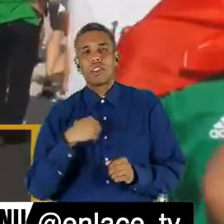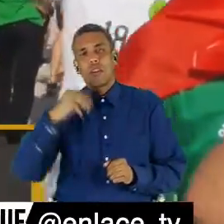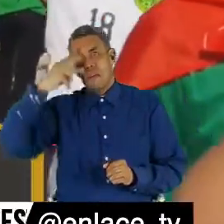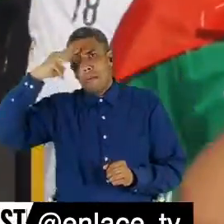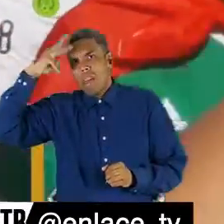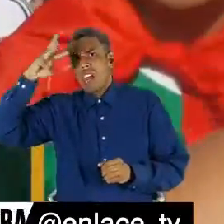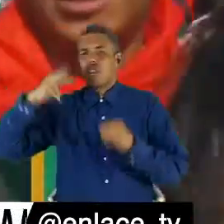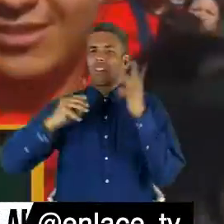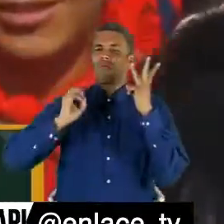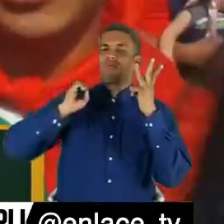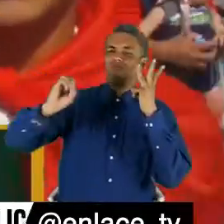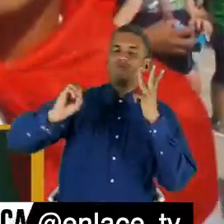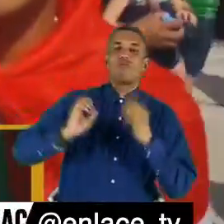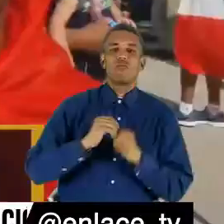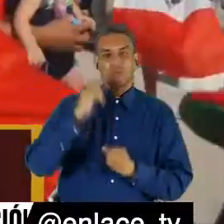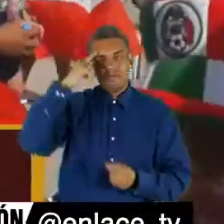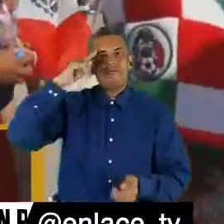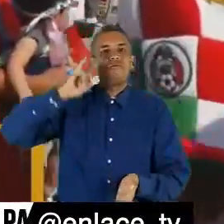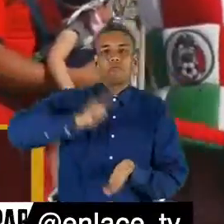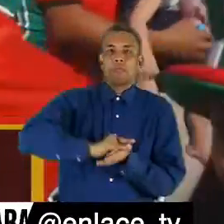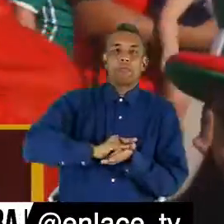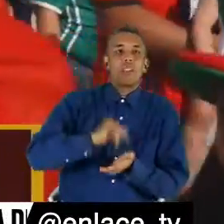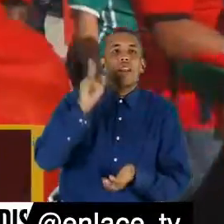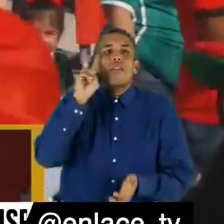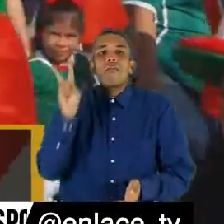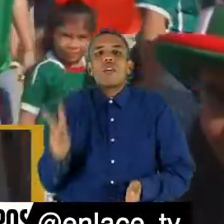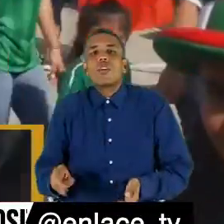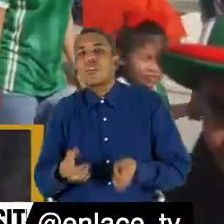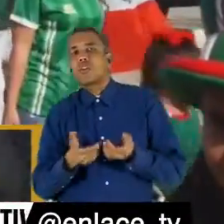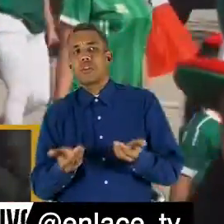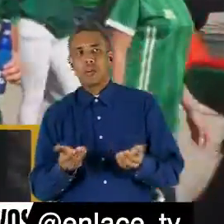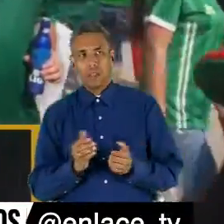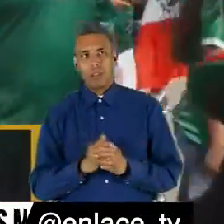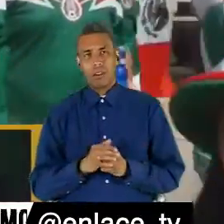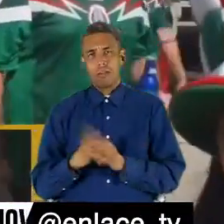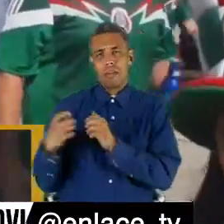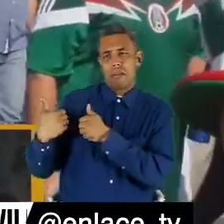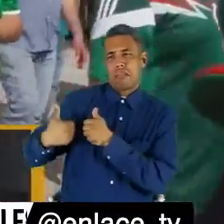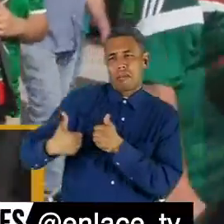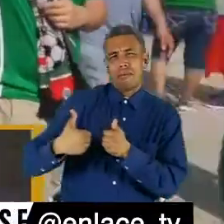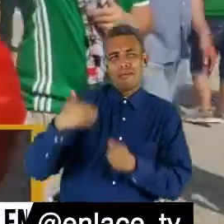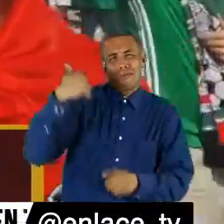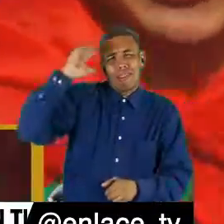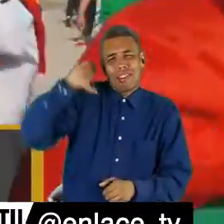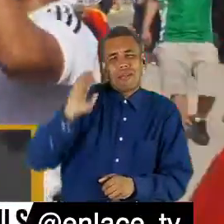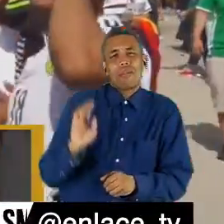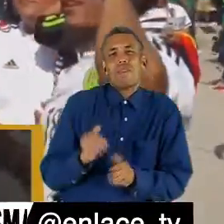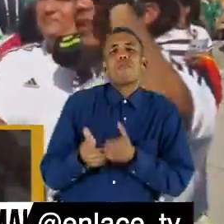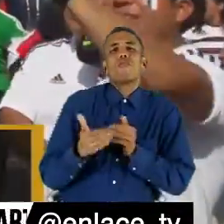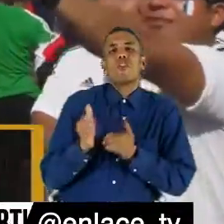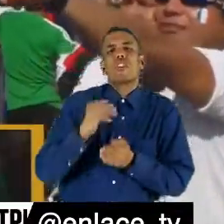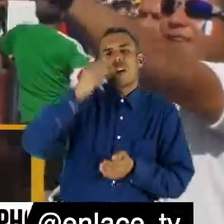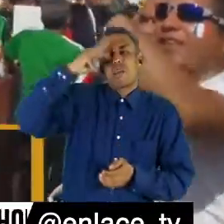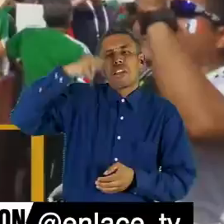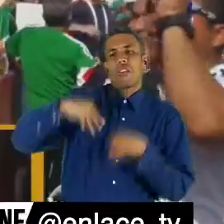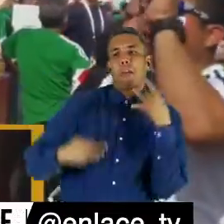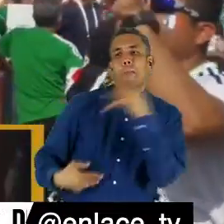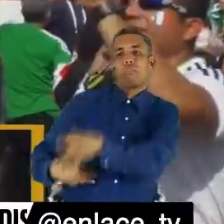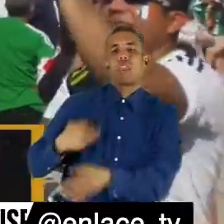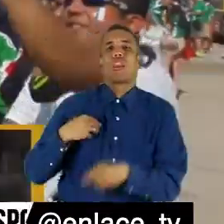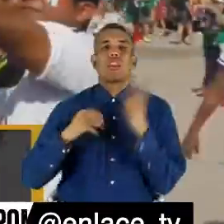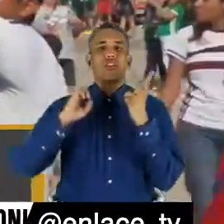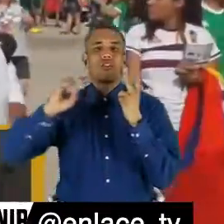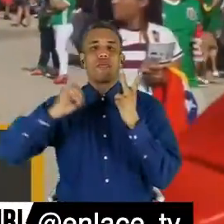3-0. ¿Y cómo ven al rival? ¿Cómo ven a Venezuela? Viene bien, pero México va a ganar 2-0. Gol de